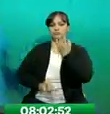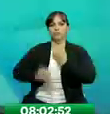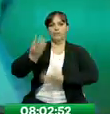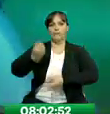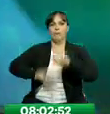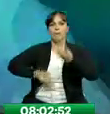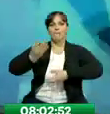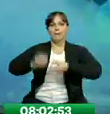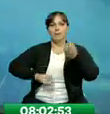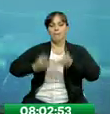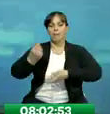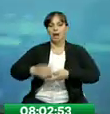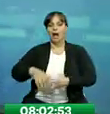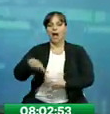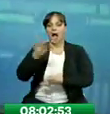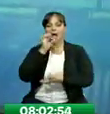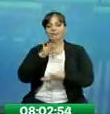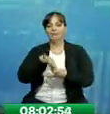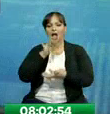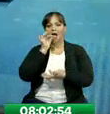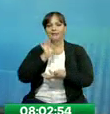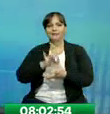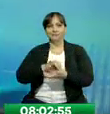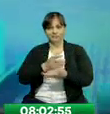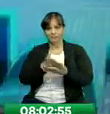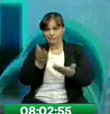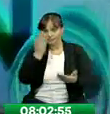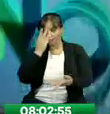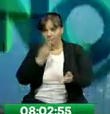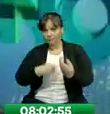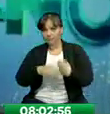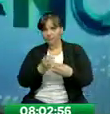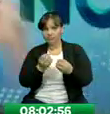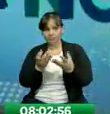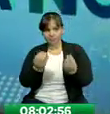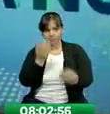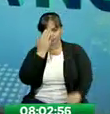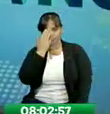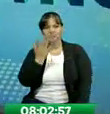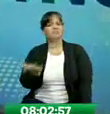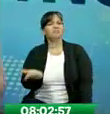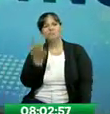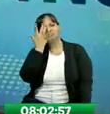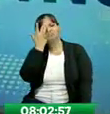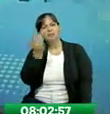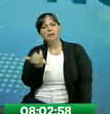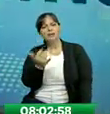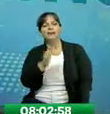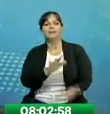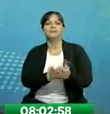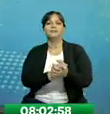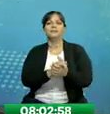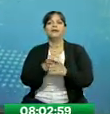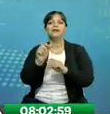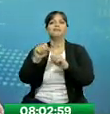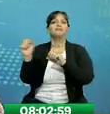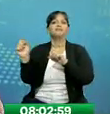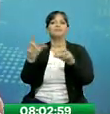compra para ver los vídeos los robos cuando el error es así me robaron de que lo único que no nos consuela ya veamos